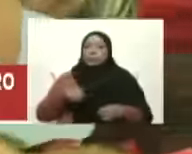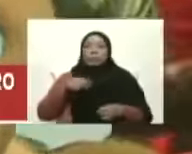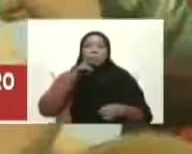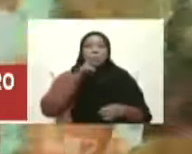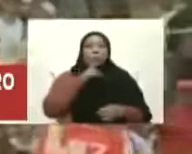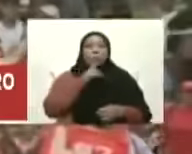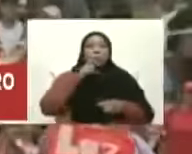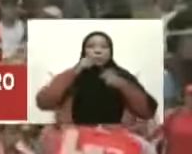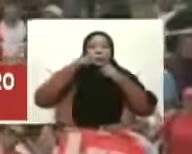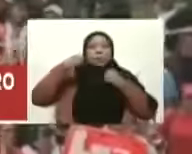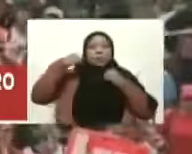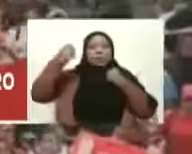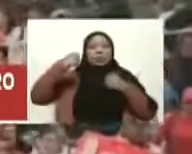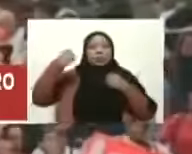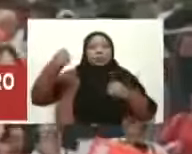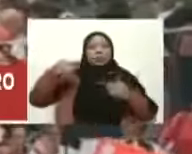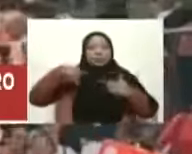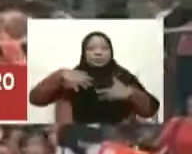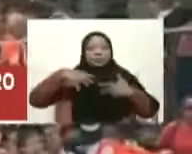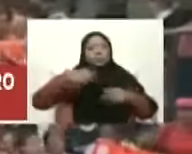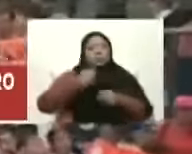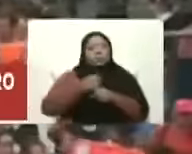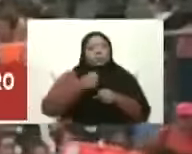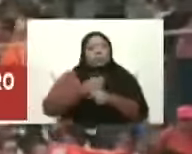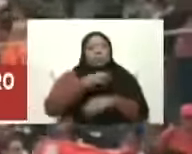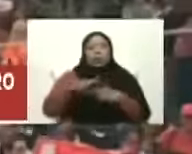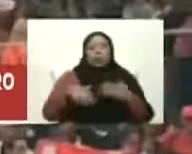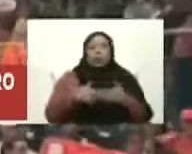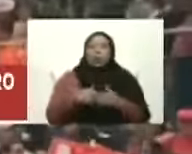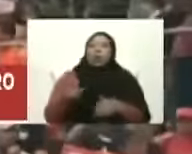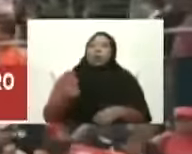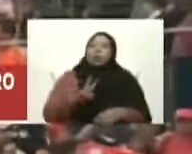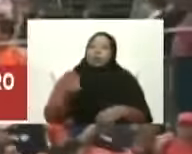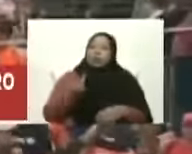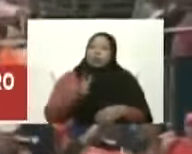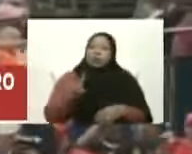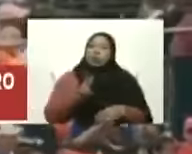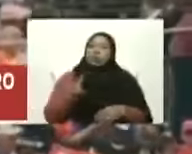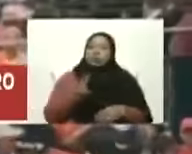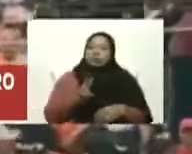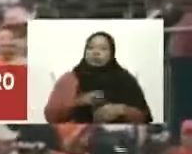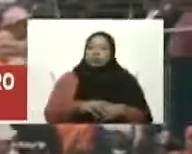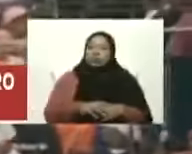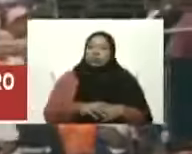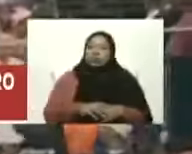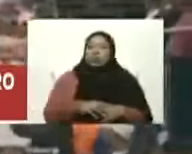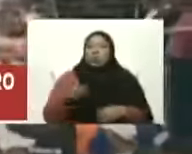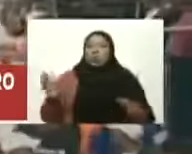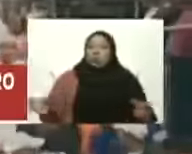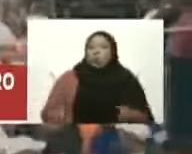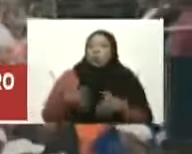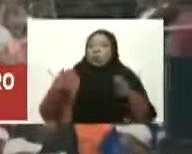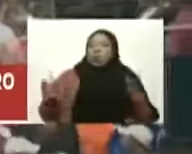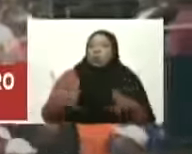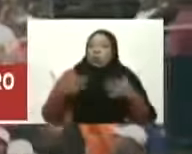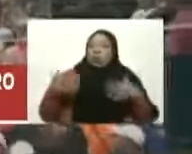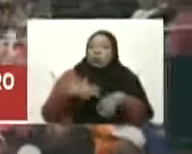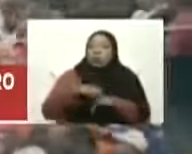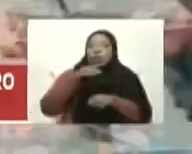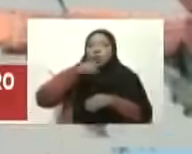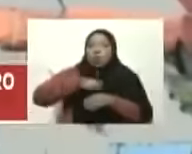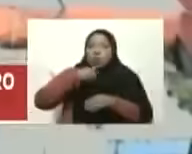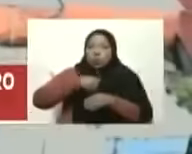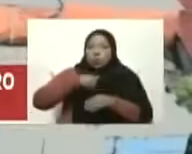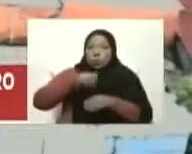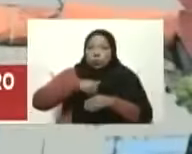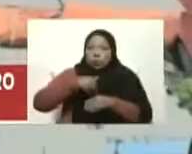comando de campaña, que se traslada por todo el territorio nacional, fomentando lo que es la estrategia electoral del